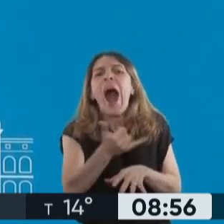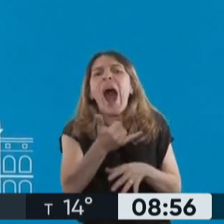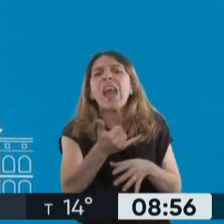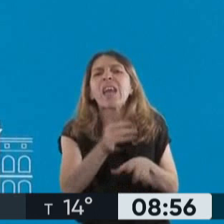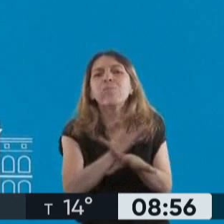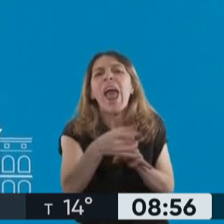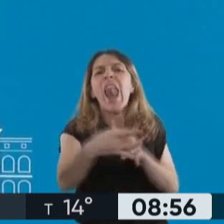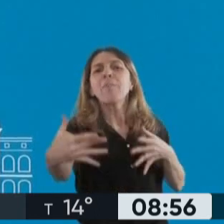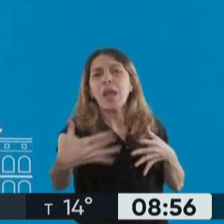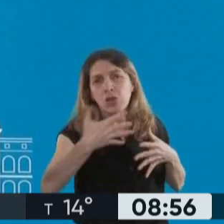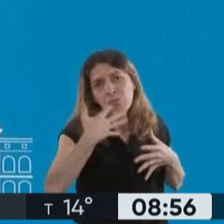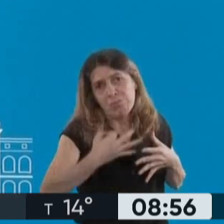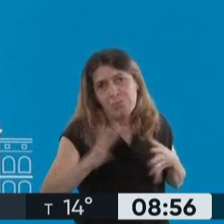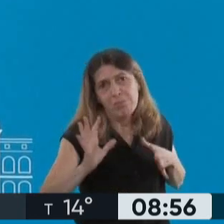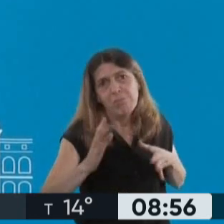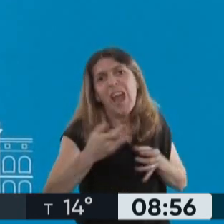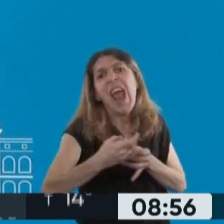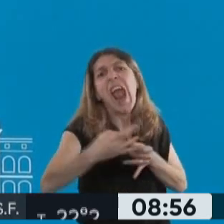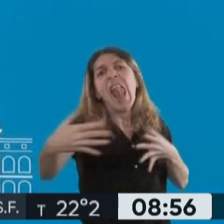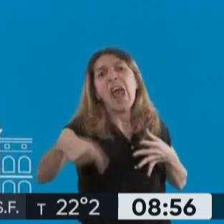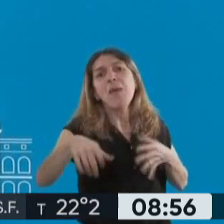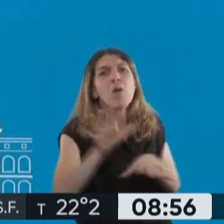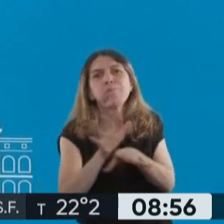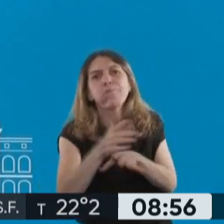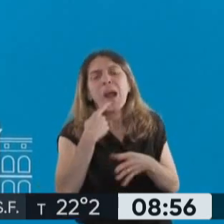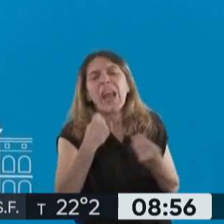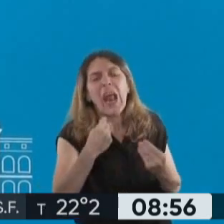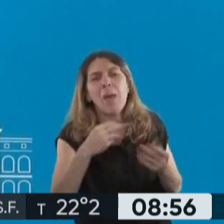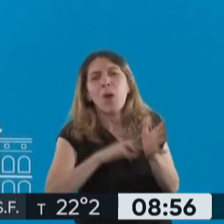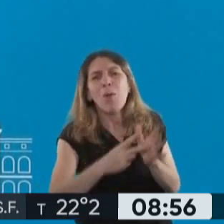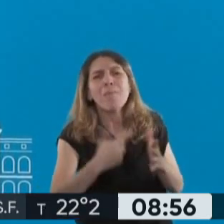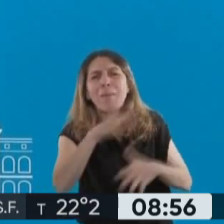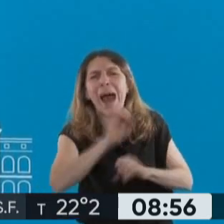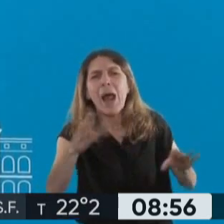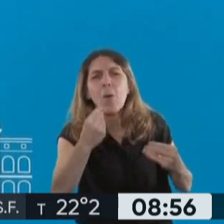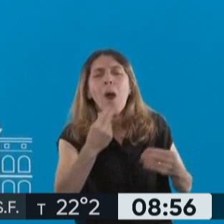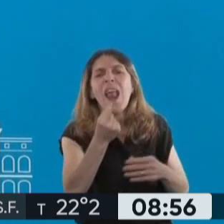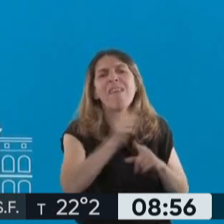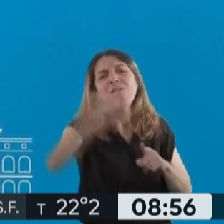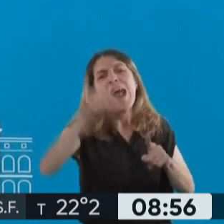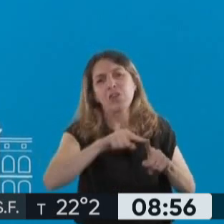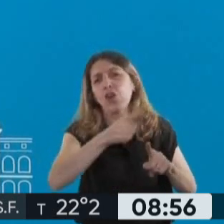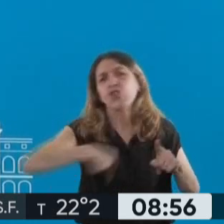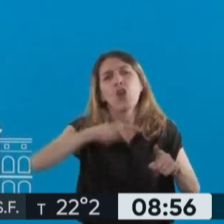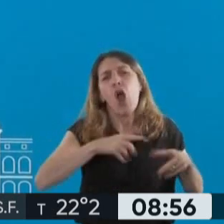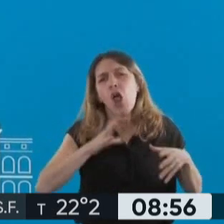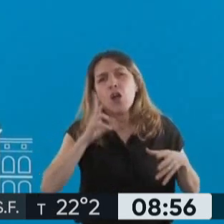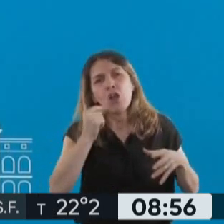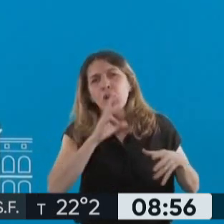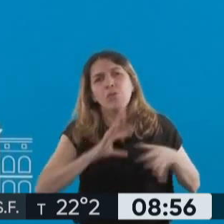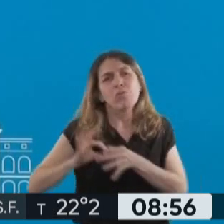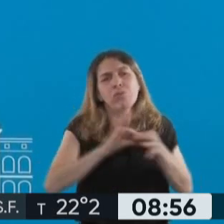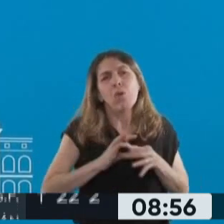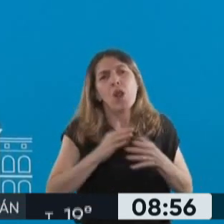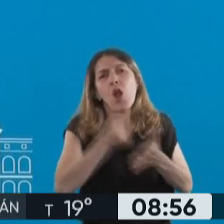hoy el gran enemigo de la sociedad argentina es el alza de los precios y es la inflación, con lo cual estamos en esa batalla todos y todas unidos.